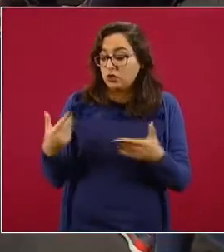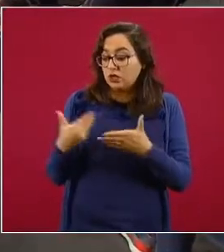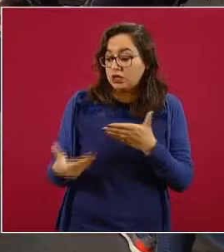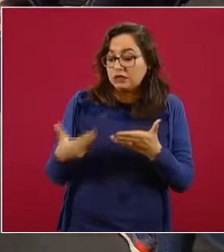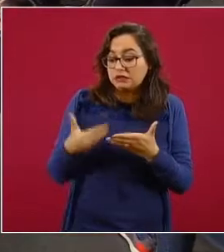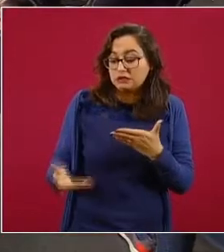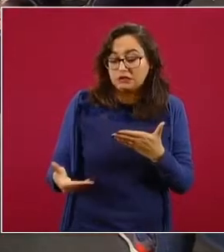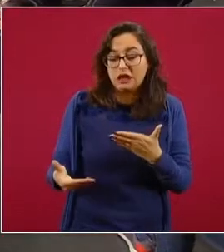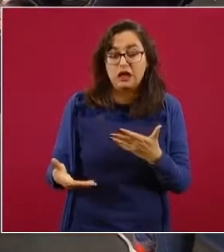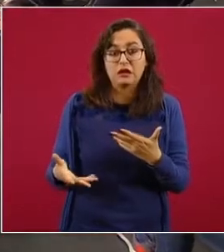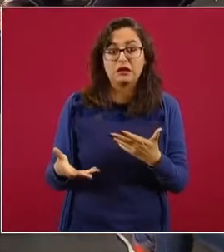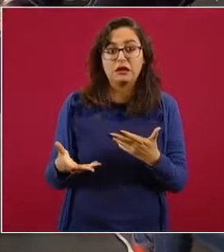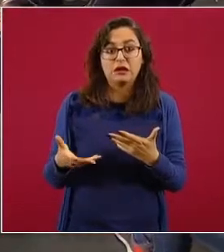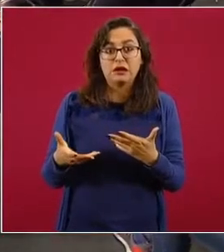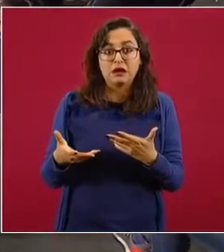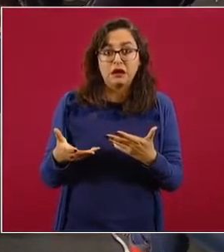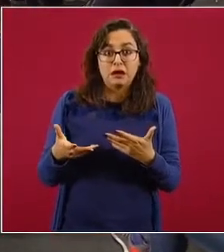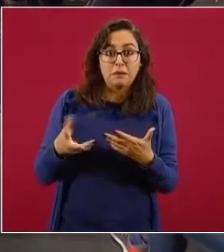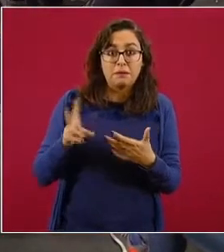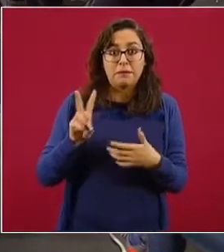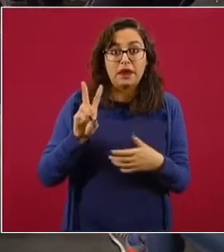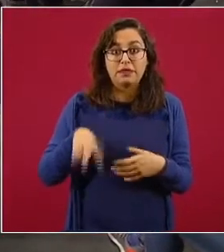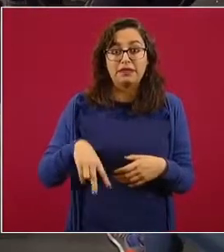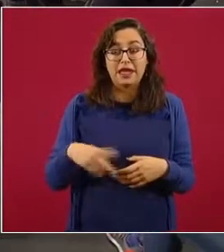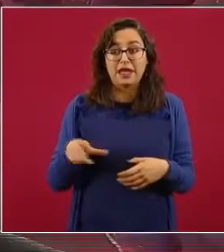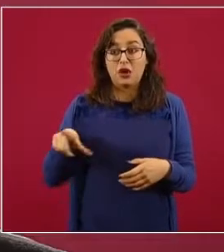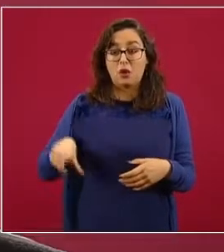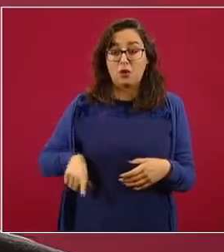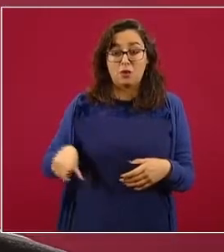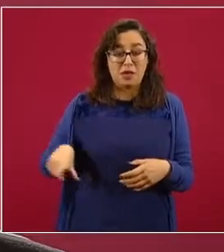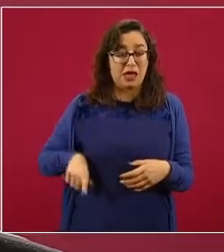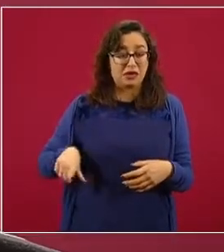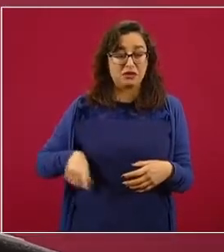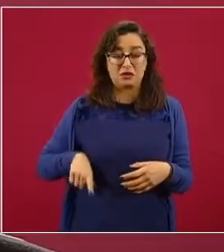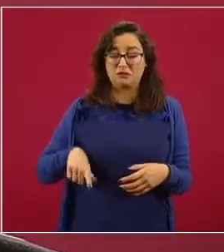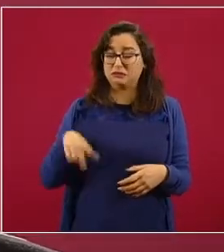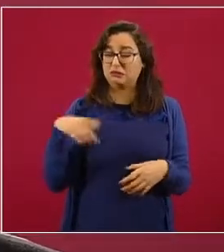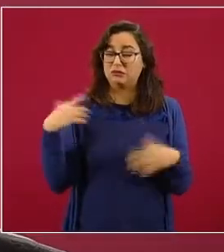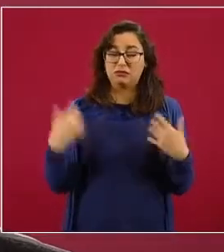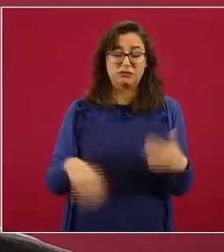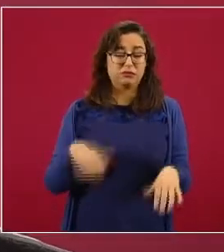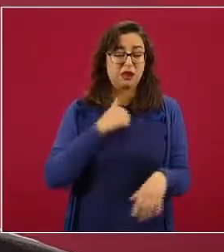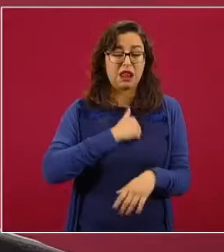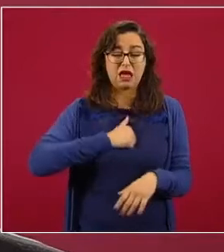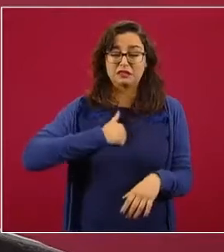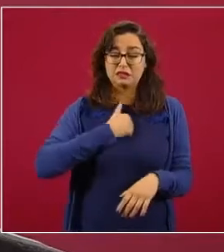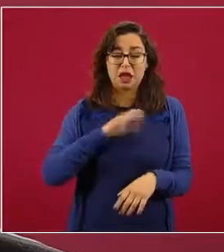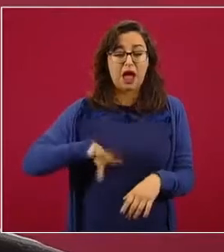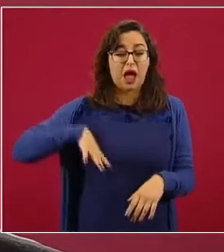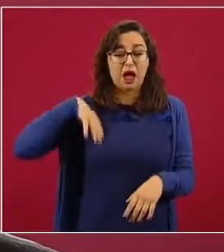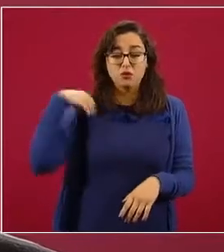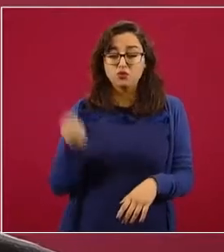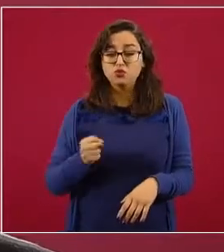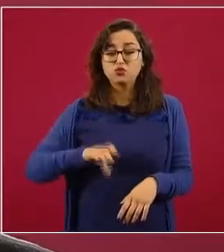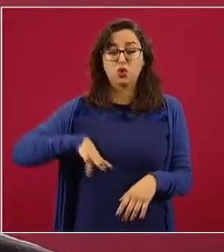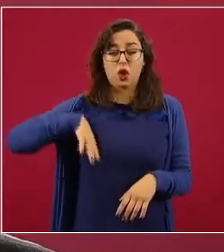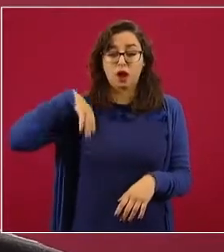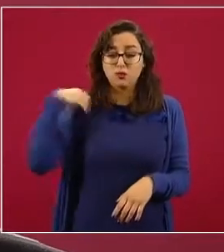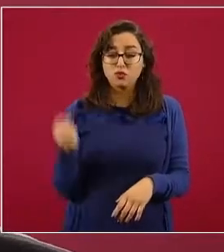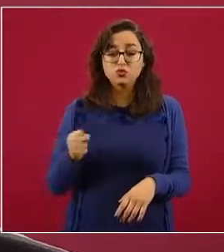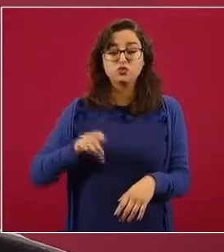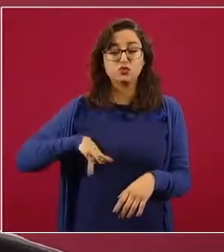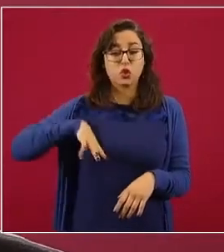lamentable historia de abuso de la fuerza pública, del uso de la fuerza pública en México en décadas